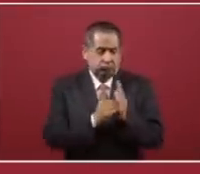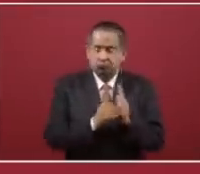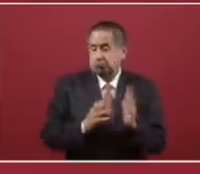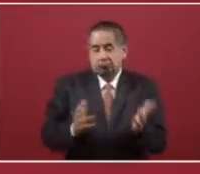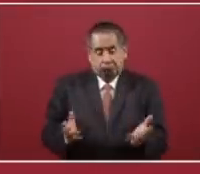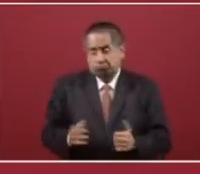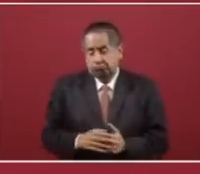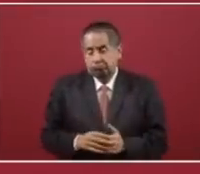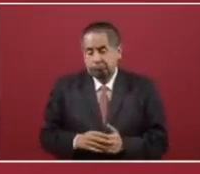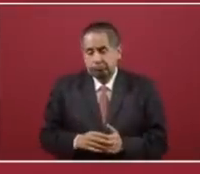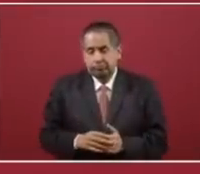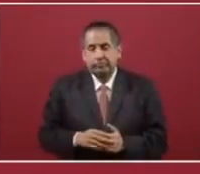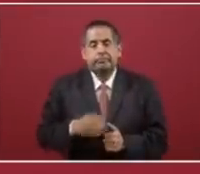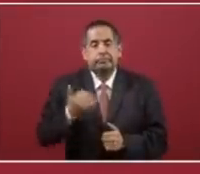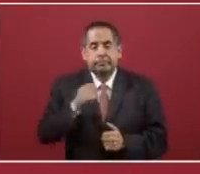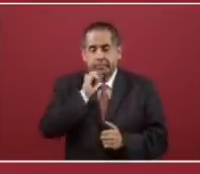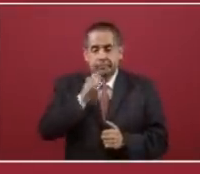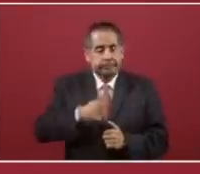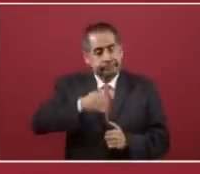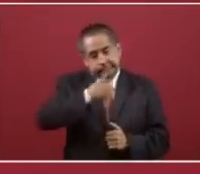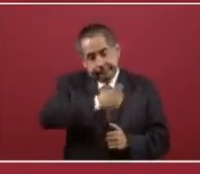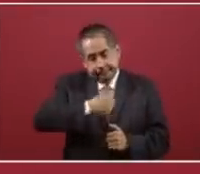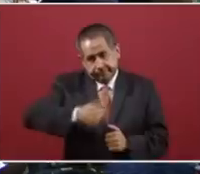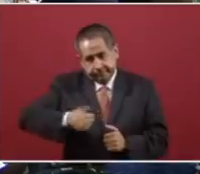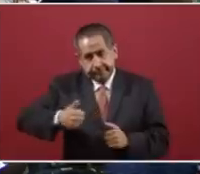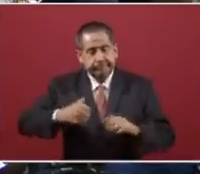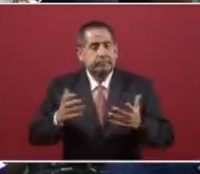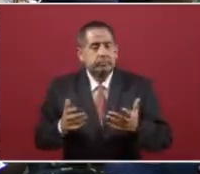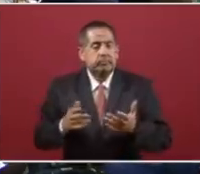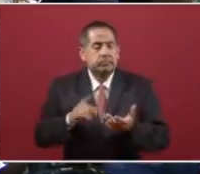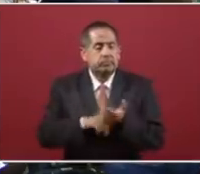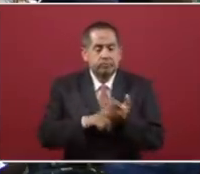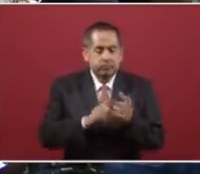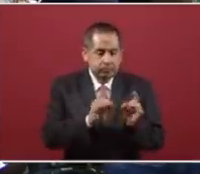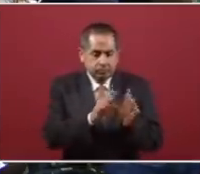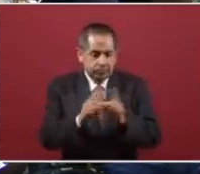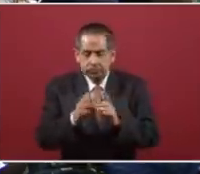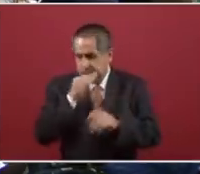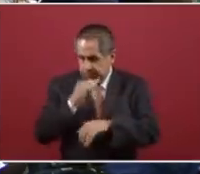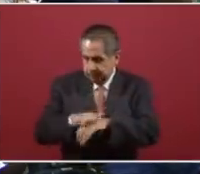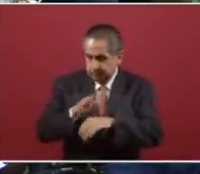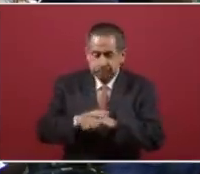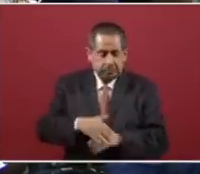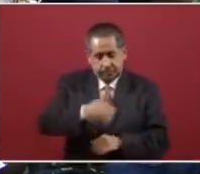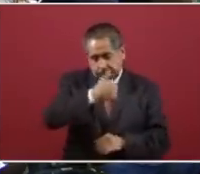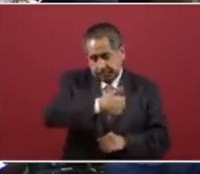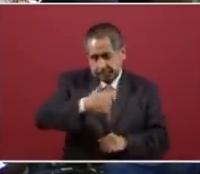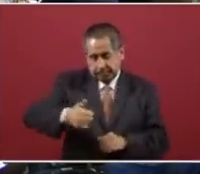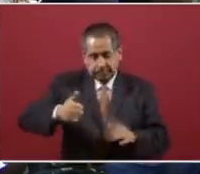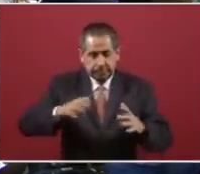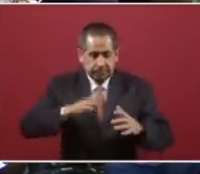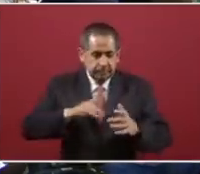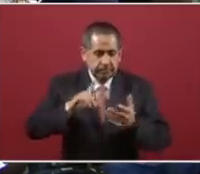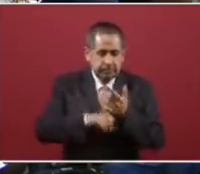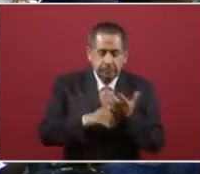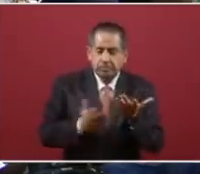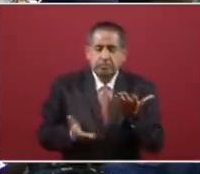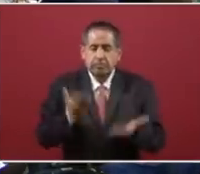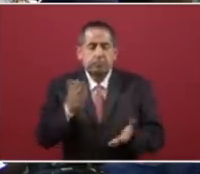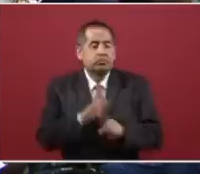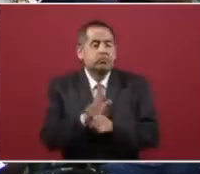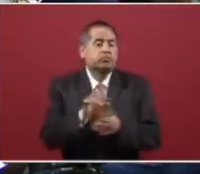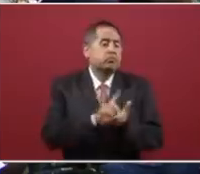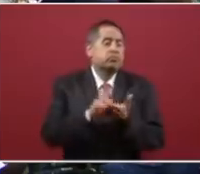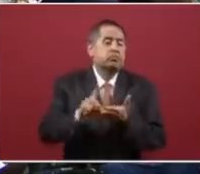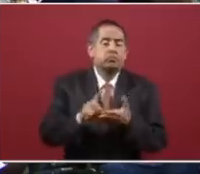parte en cada uno de los casos y yo te podría decir y adelantar en cada uno de los casos hay una ponderación de derechos por